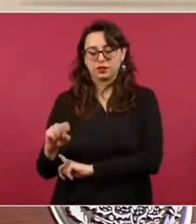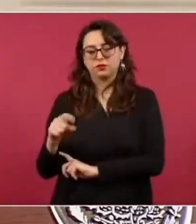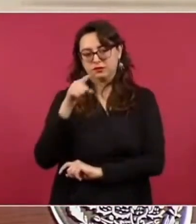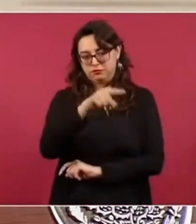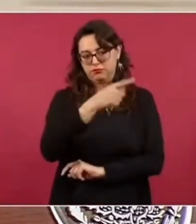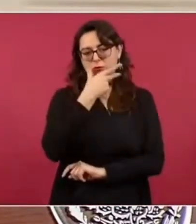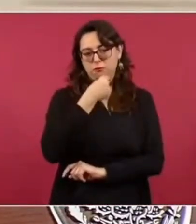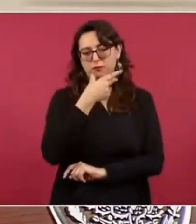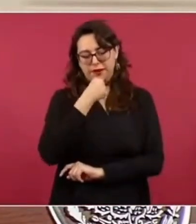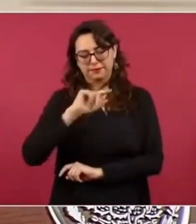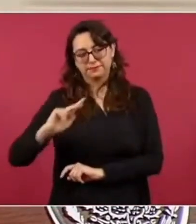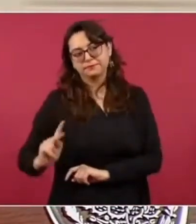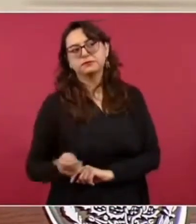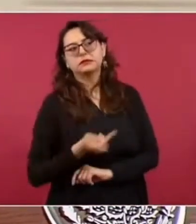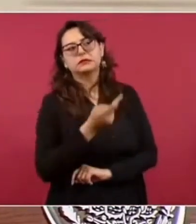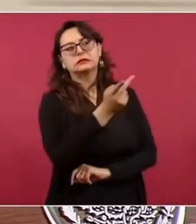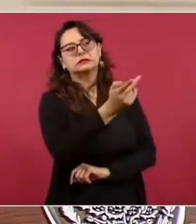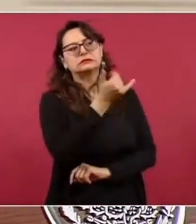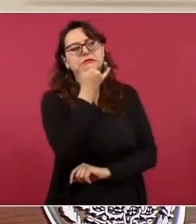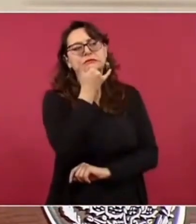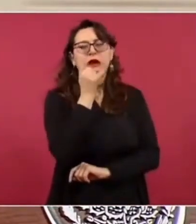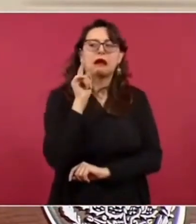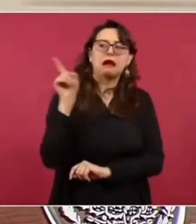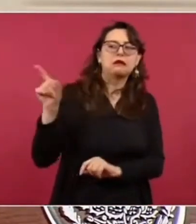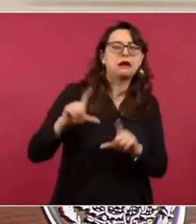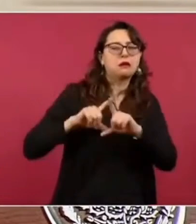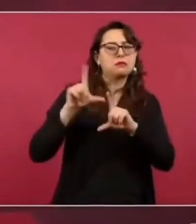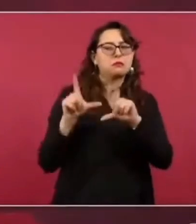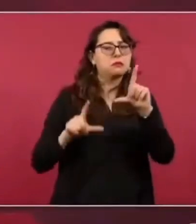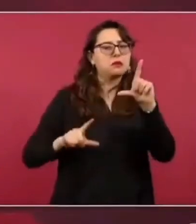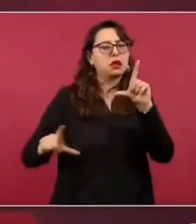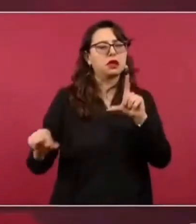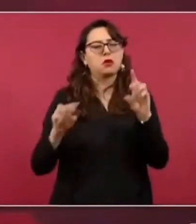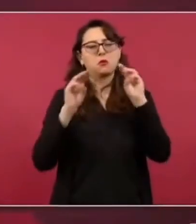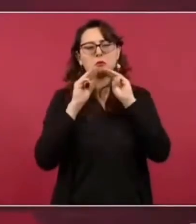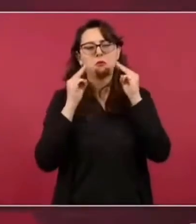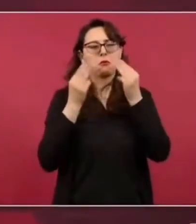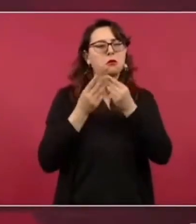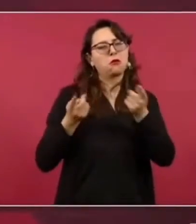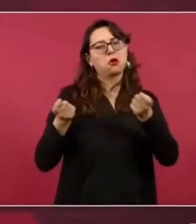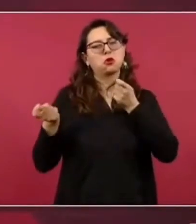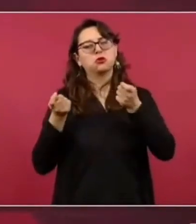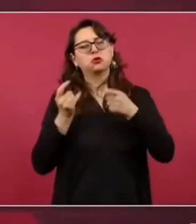los narcos.